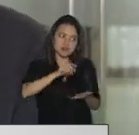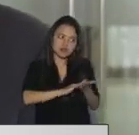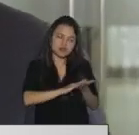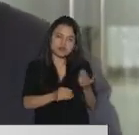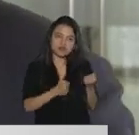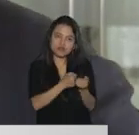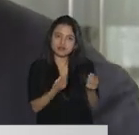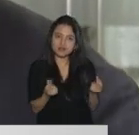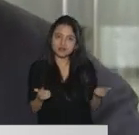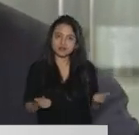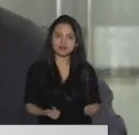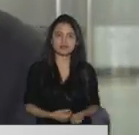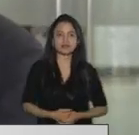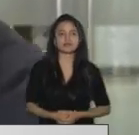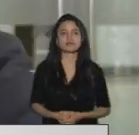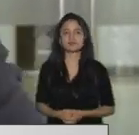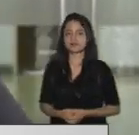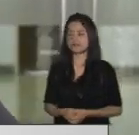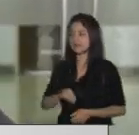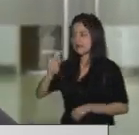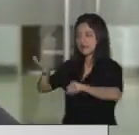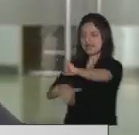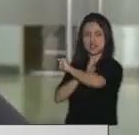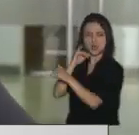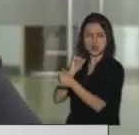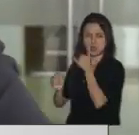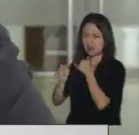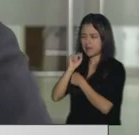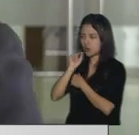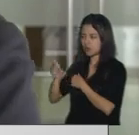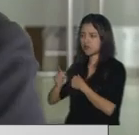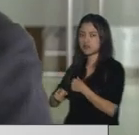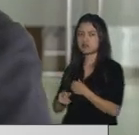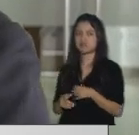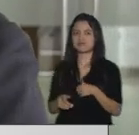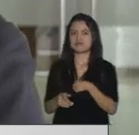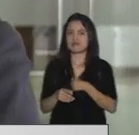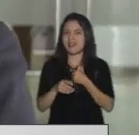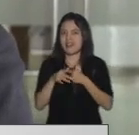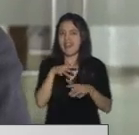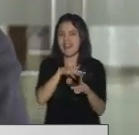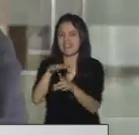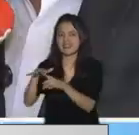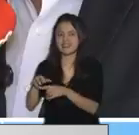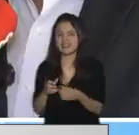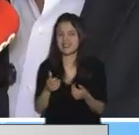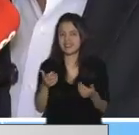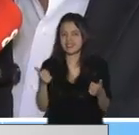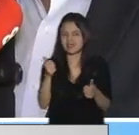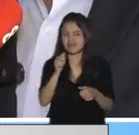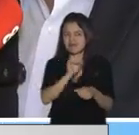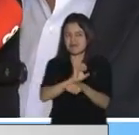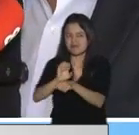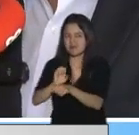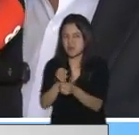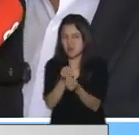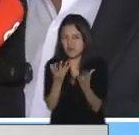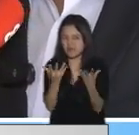proceso. Ministro, por último, ¿cuántas organizaciones afectadas, tanto públicas como privadas? Pues tenemos más o menos